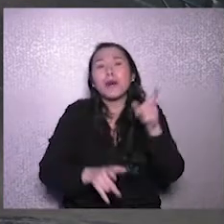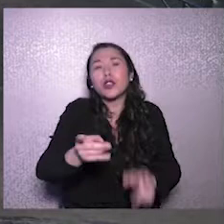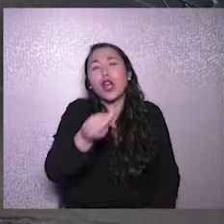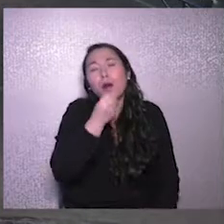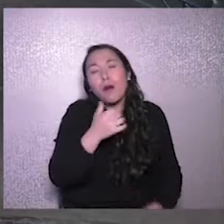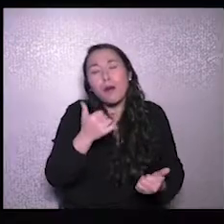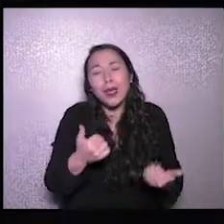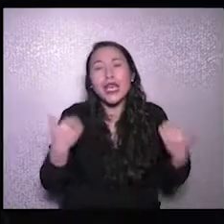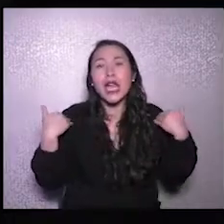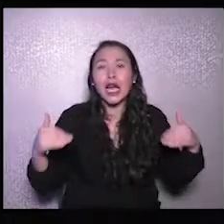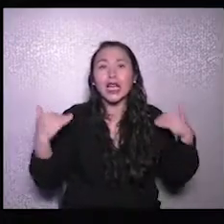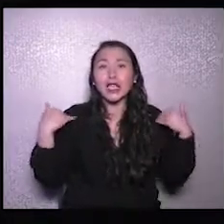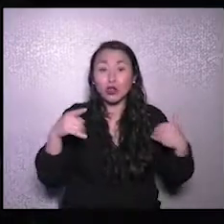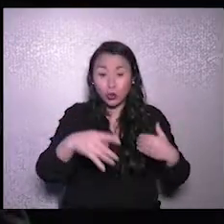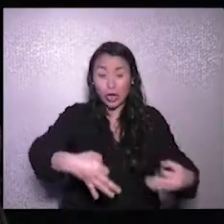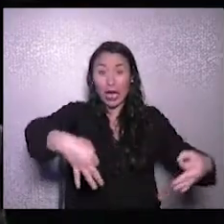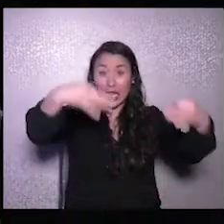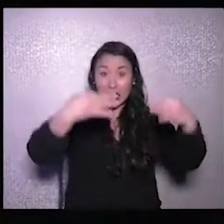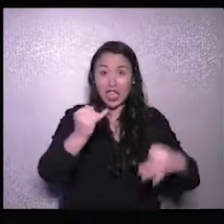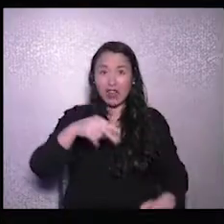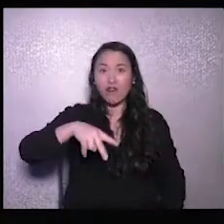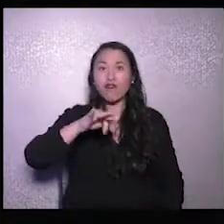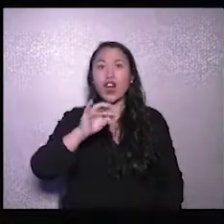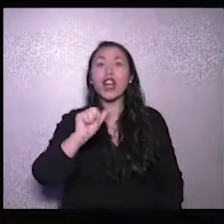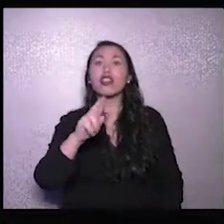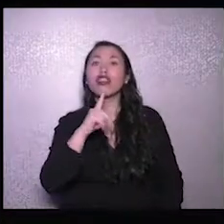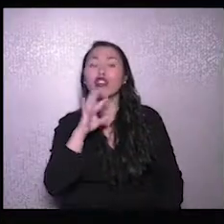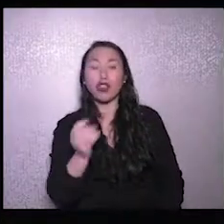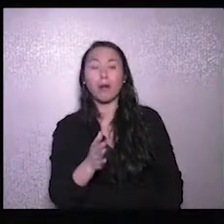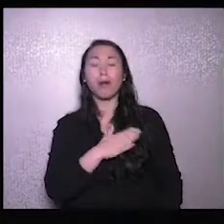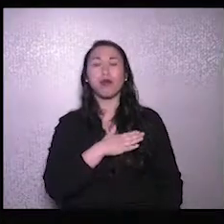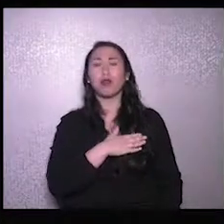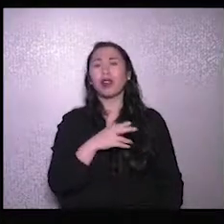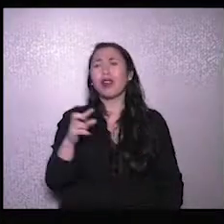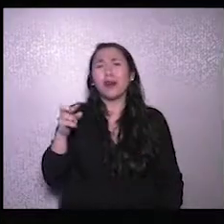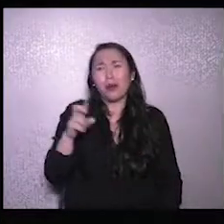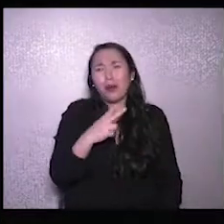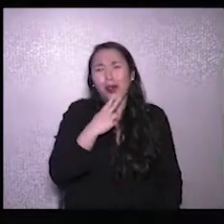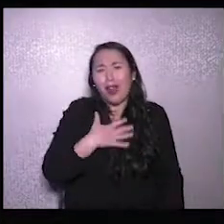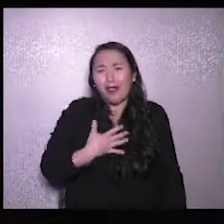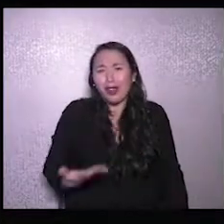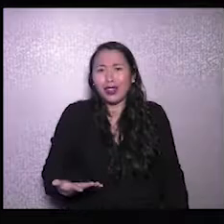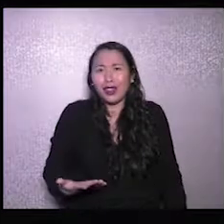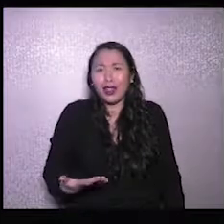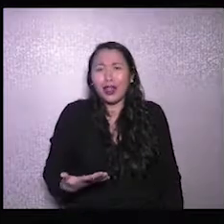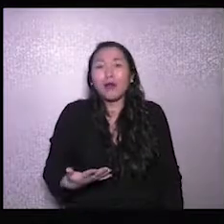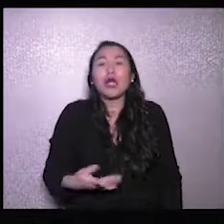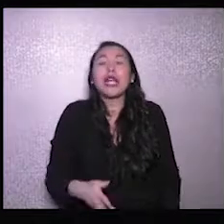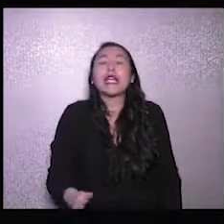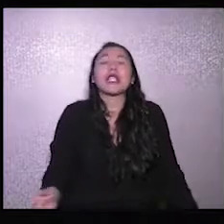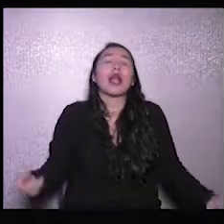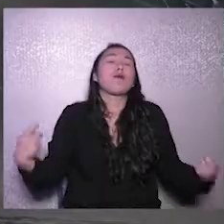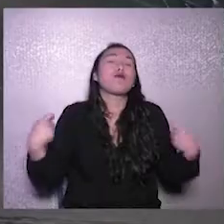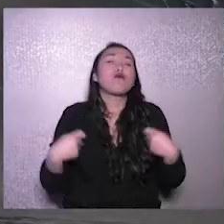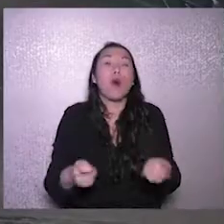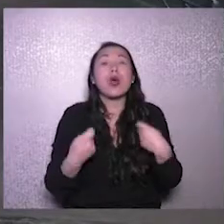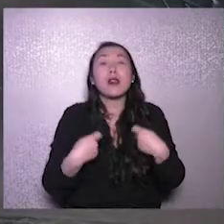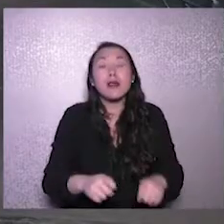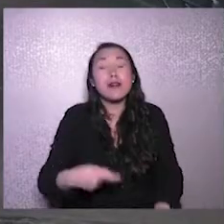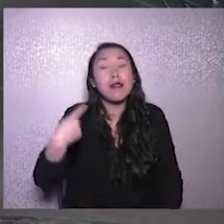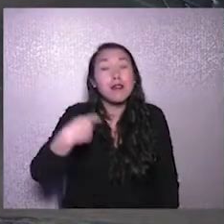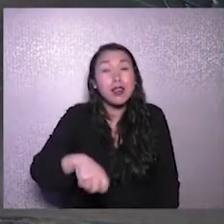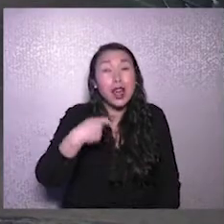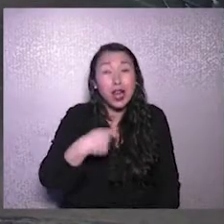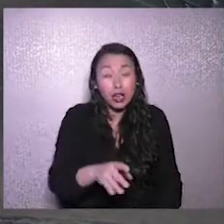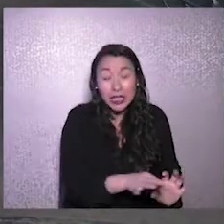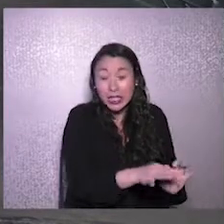haga ejercicio. Si usted me garantiza el infarto, finalmente es lo peor que uno puede hacer en la vida. porque es tremendamente caro, es tremendamente costoso, las